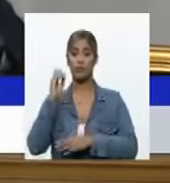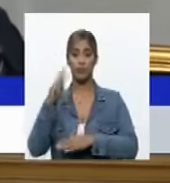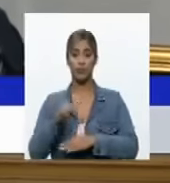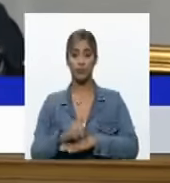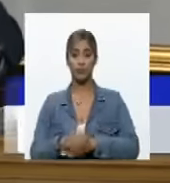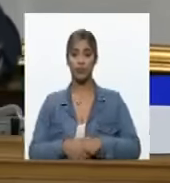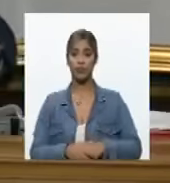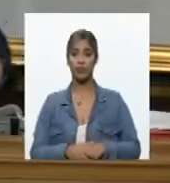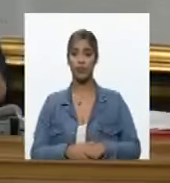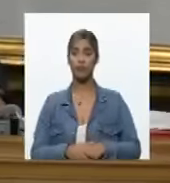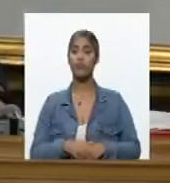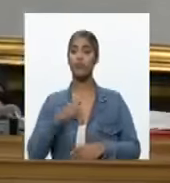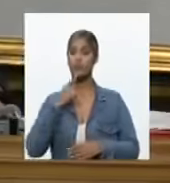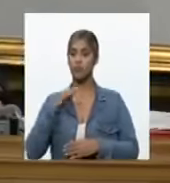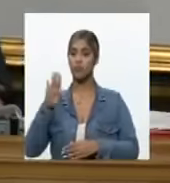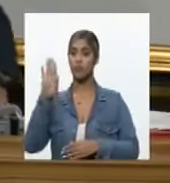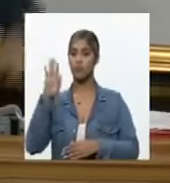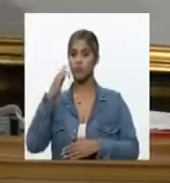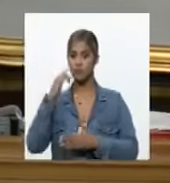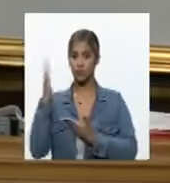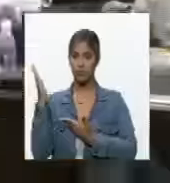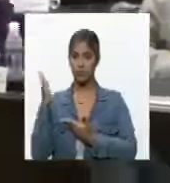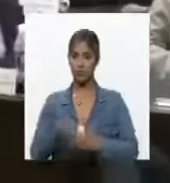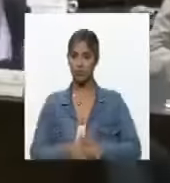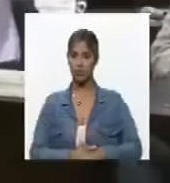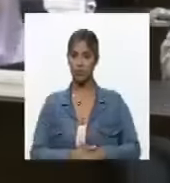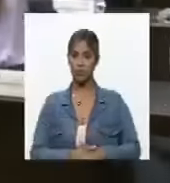Nacional, sírvanse a manifestarlo con la señal de costumbre.